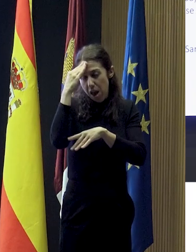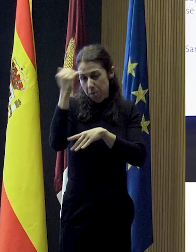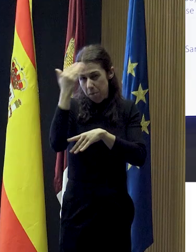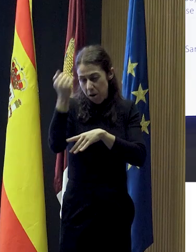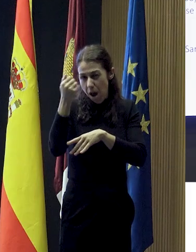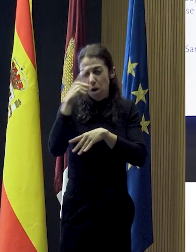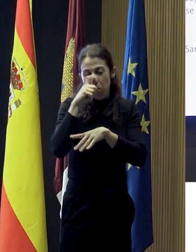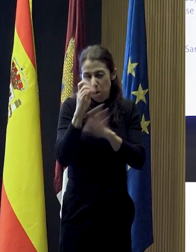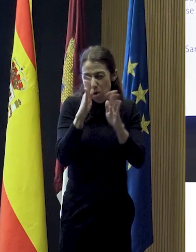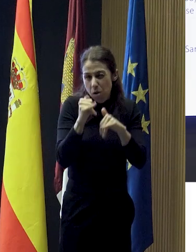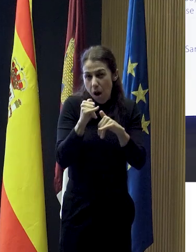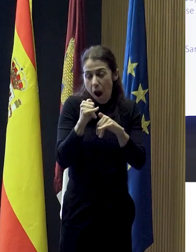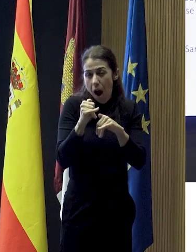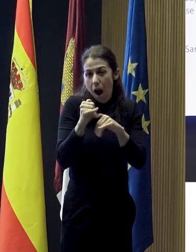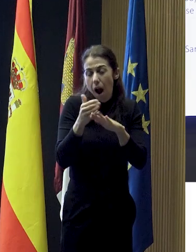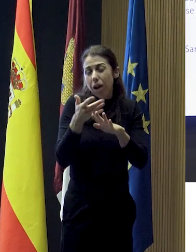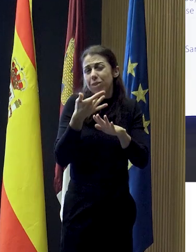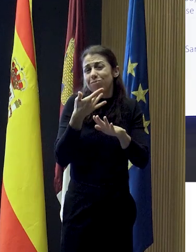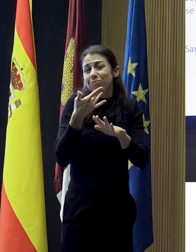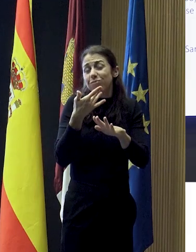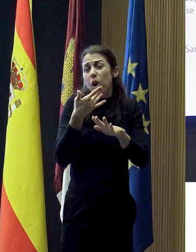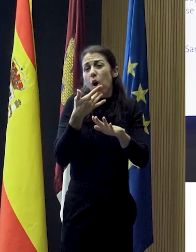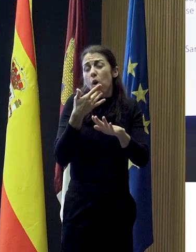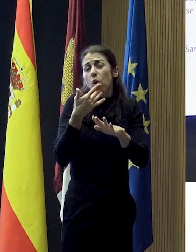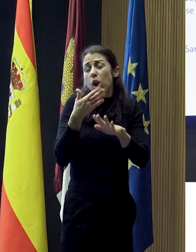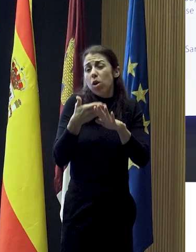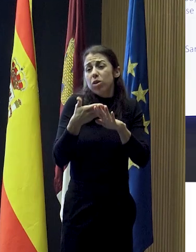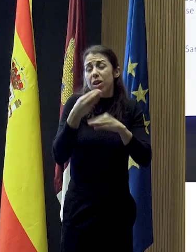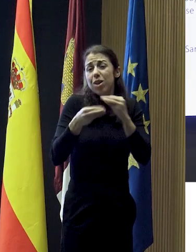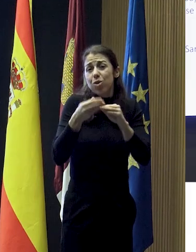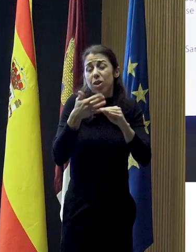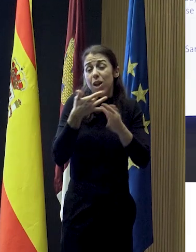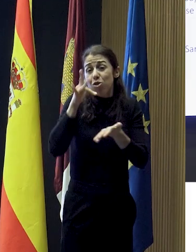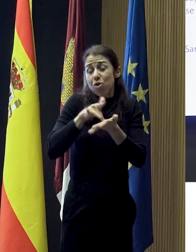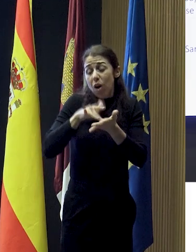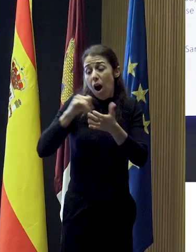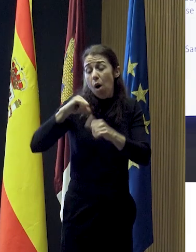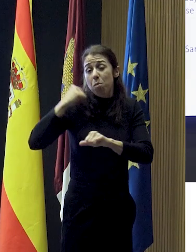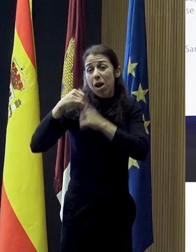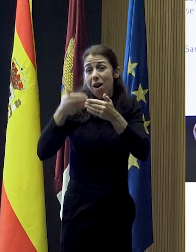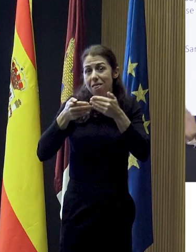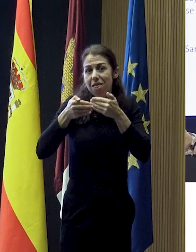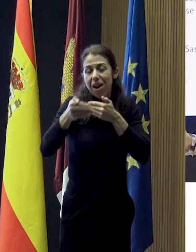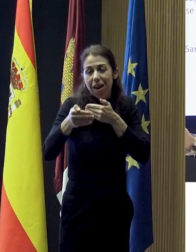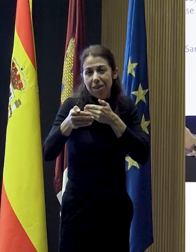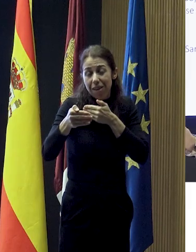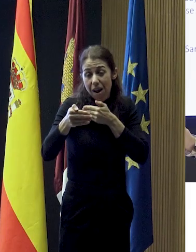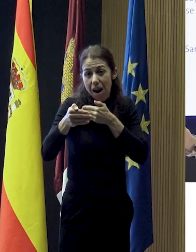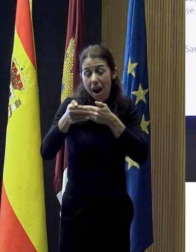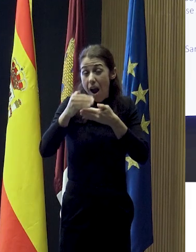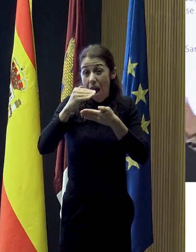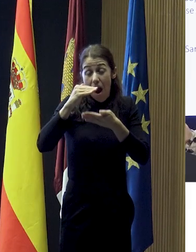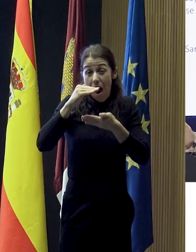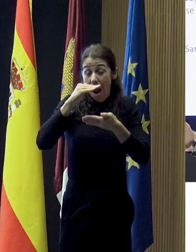de recuerdo, anterógrada, es decir, todos los hechos que ocurrían desde el momento de la operación hacia adelante era capaz de